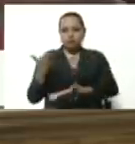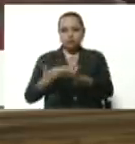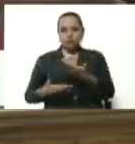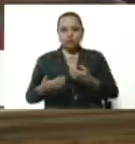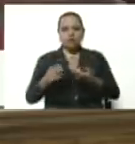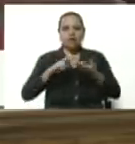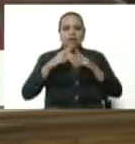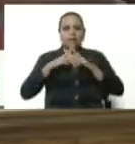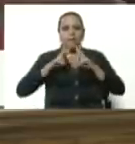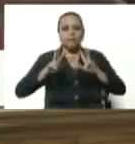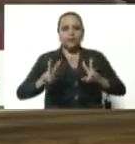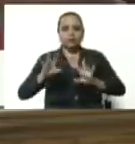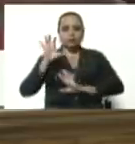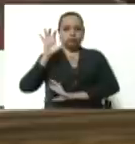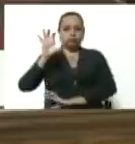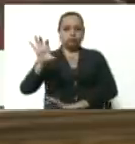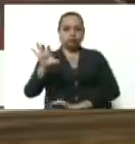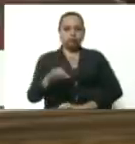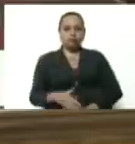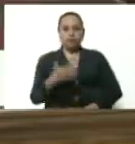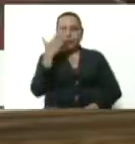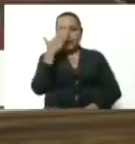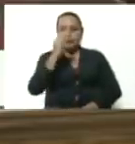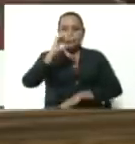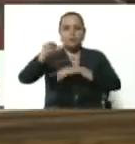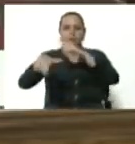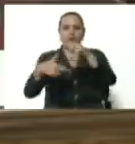paz republicana de cara a los